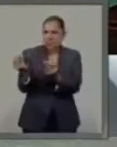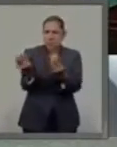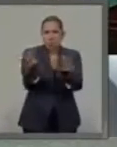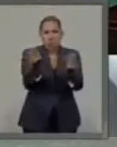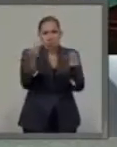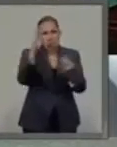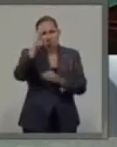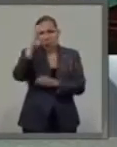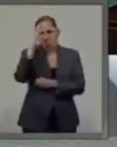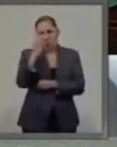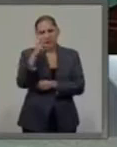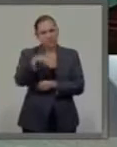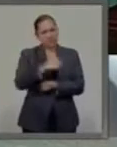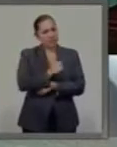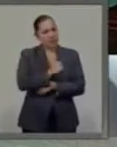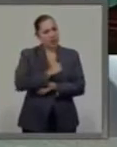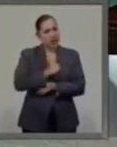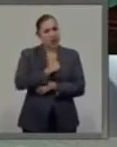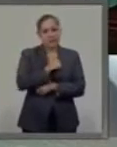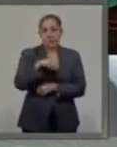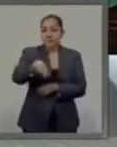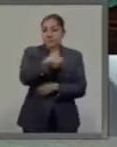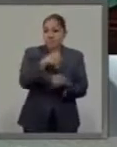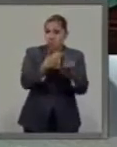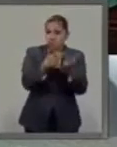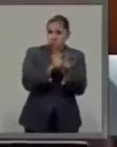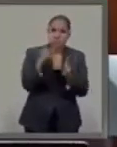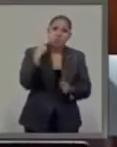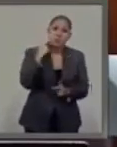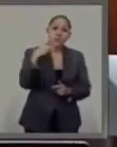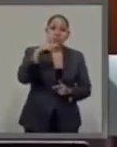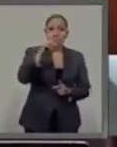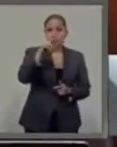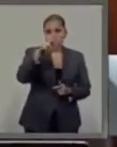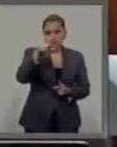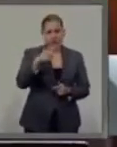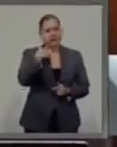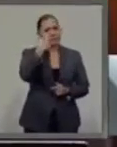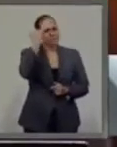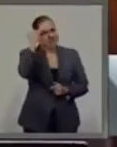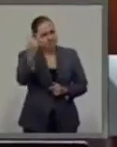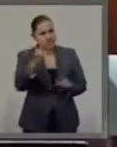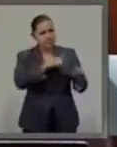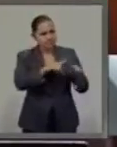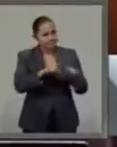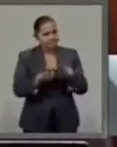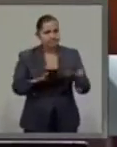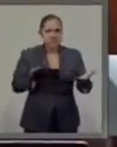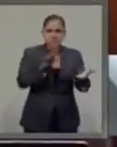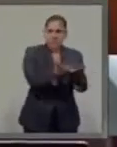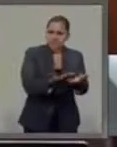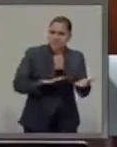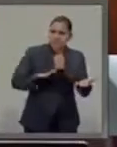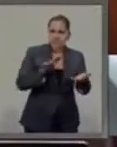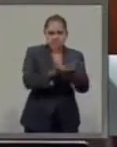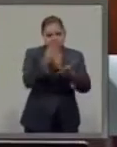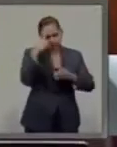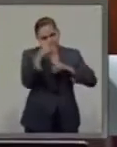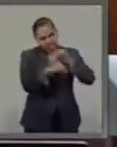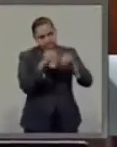indignantes. En Morena, seguiremos impulsando reformas para que toda la ciudadanía pueda contar con un salario